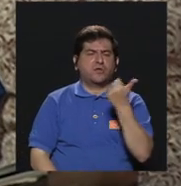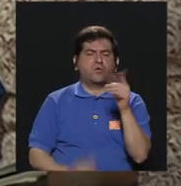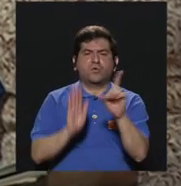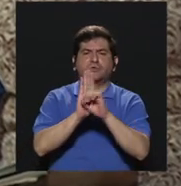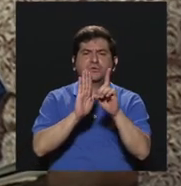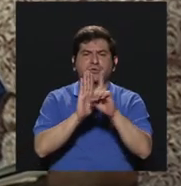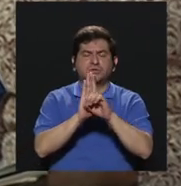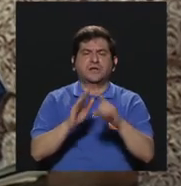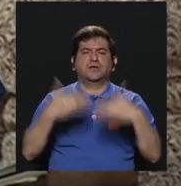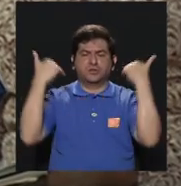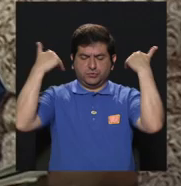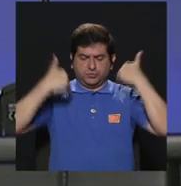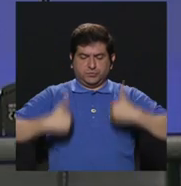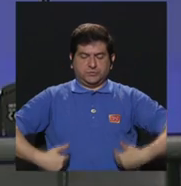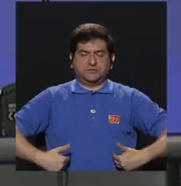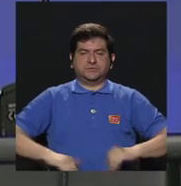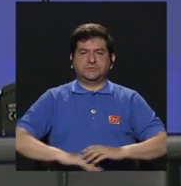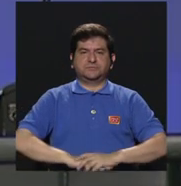derechos humanos.